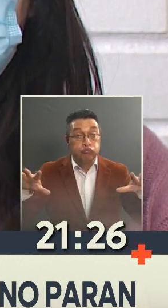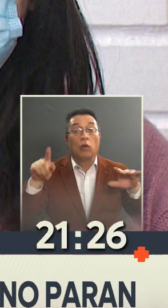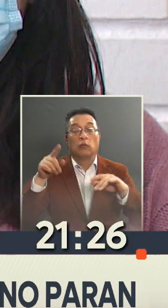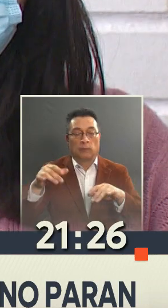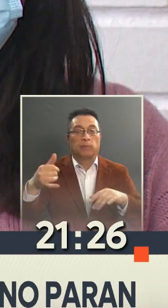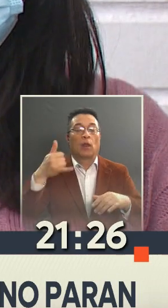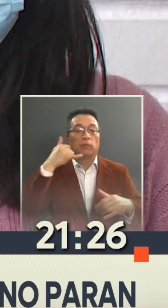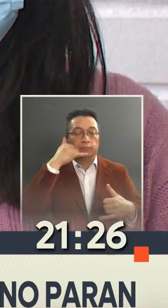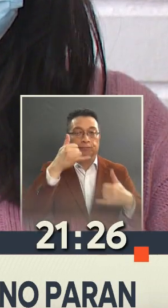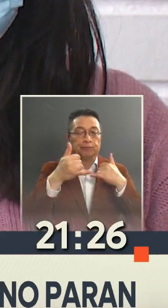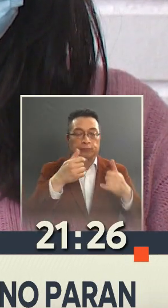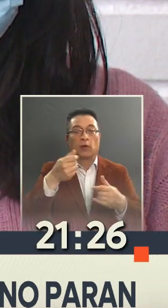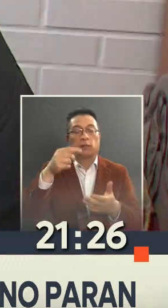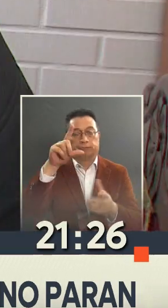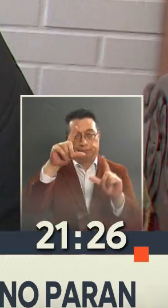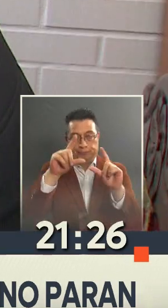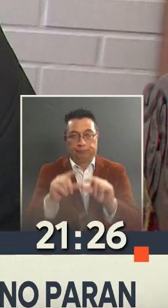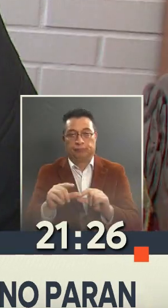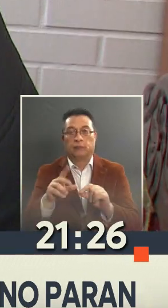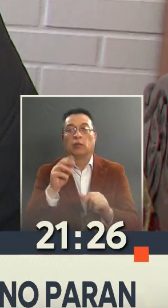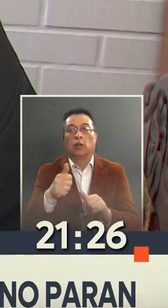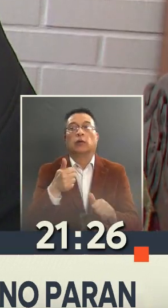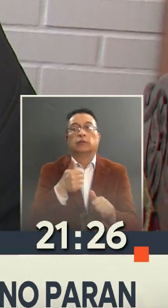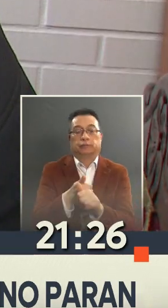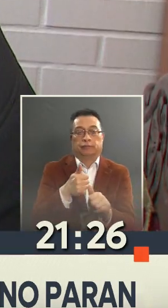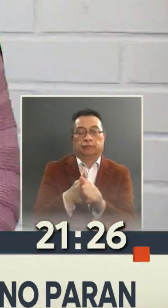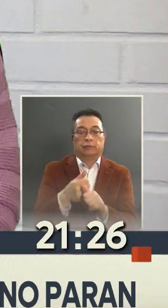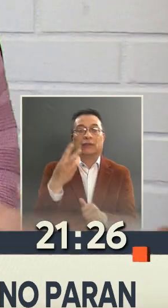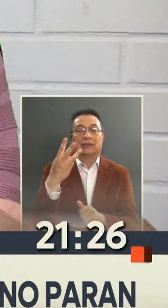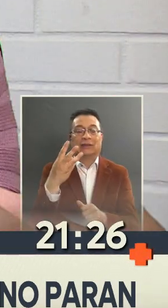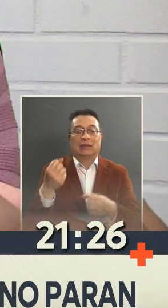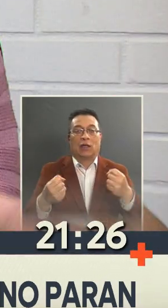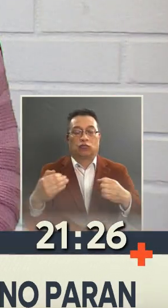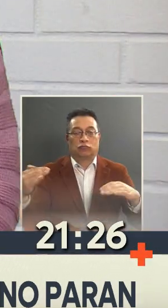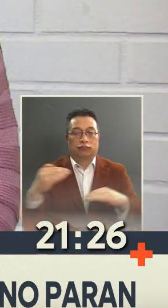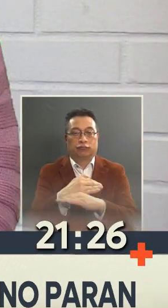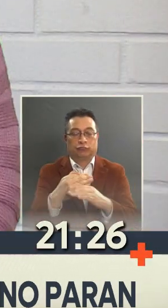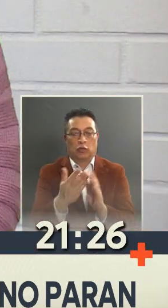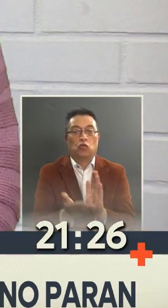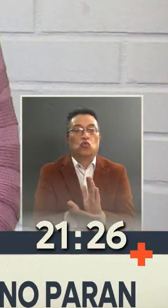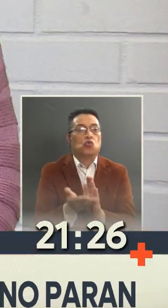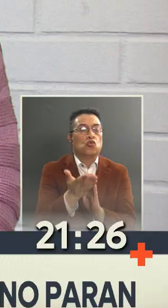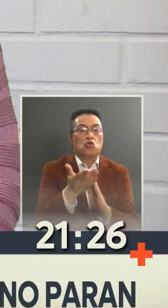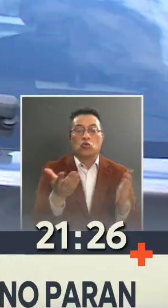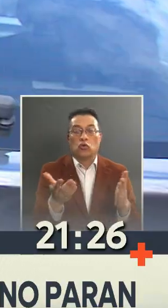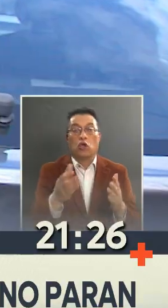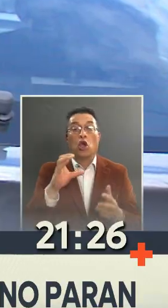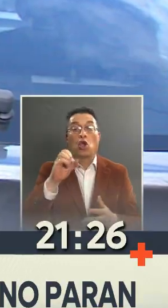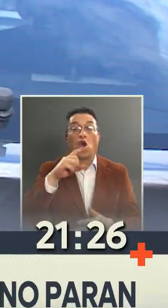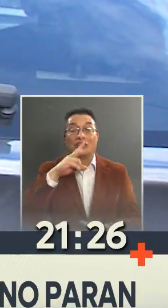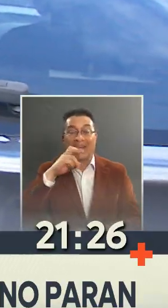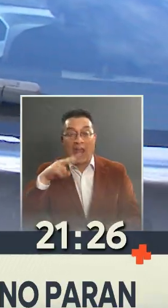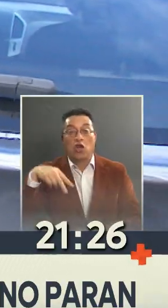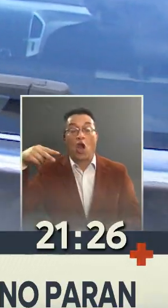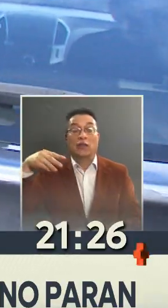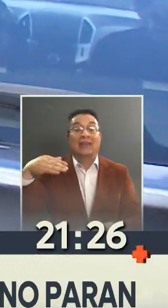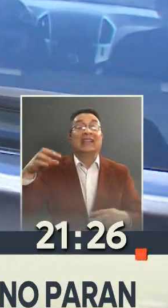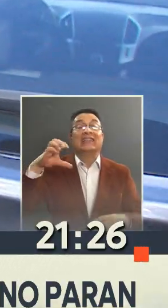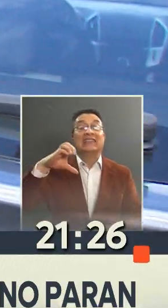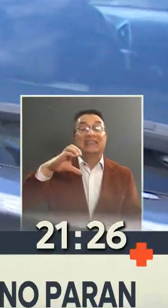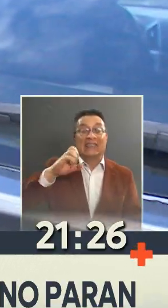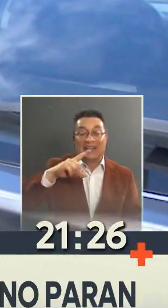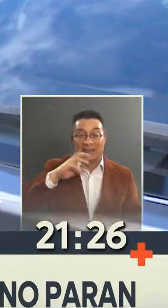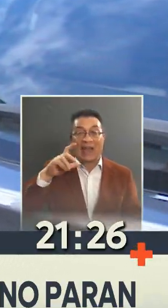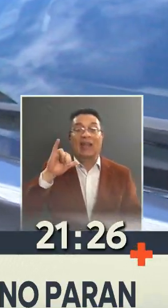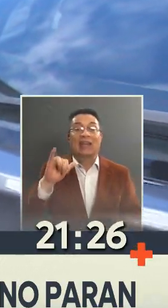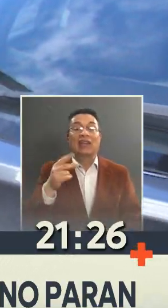cobranza bajaron y contaron con la asistencia de ejecutivos de tres autopistas donde había aumentado la deuda: Costanera Norte, Autopista Central y Vespucio Sur.